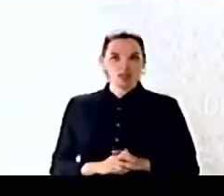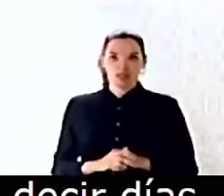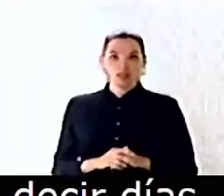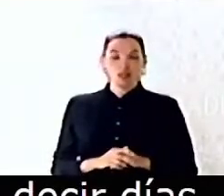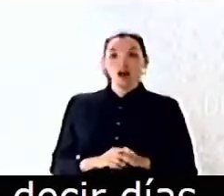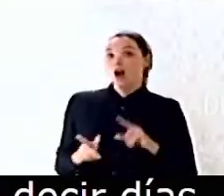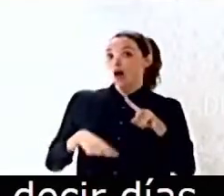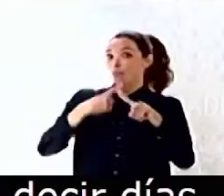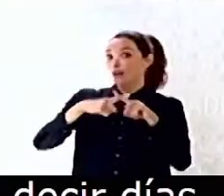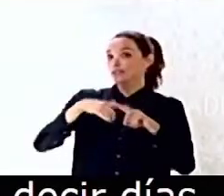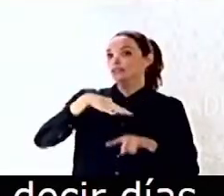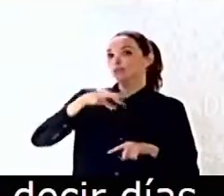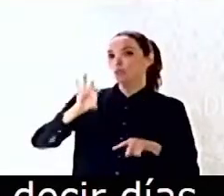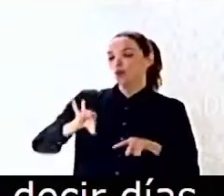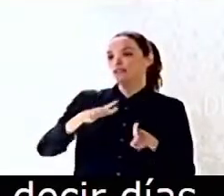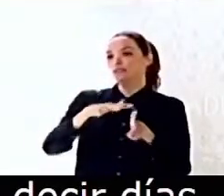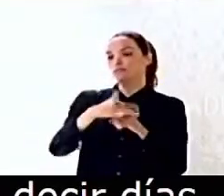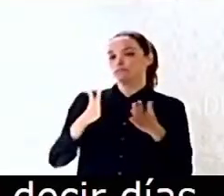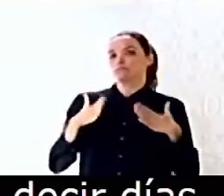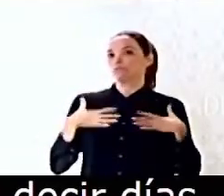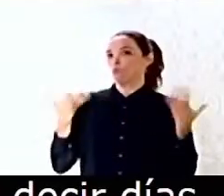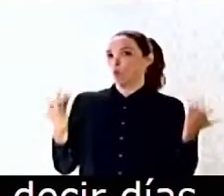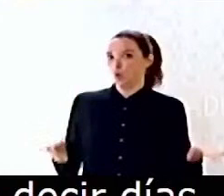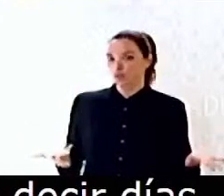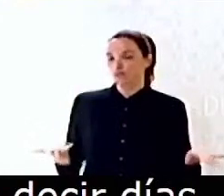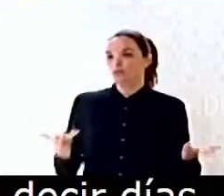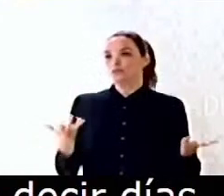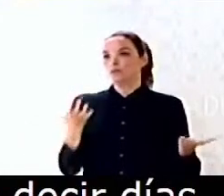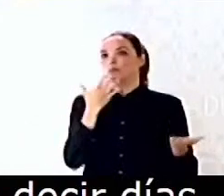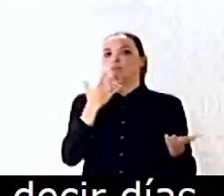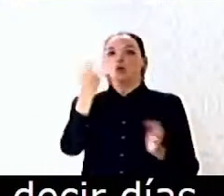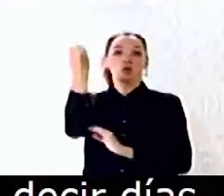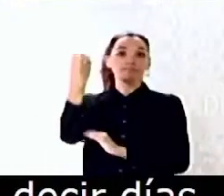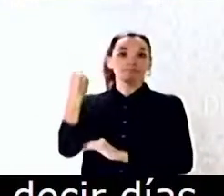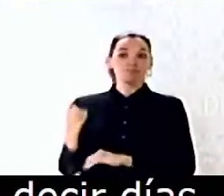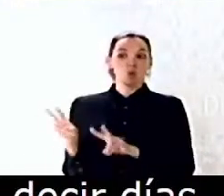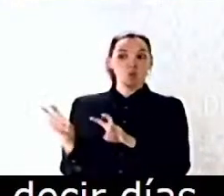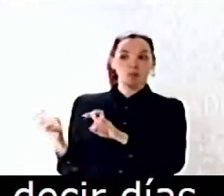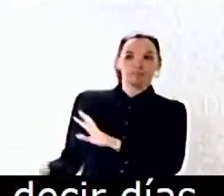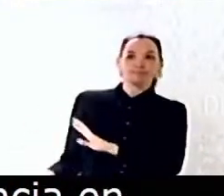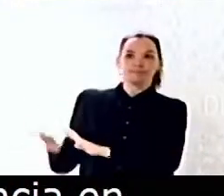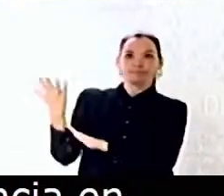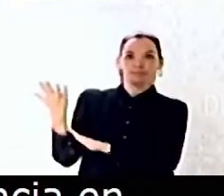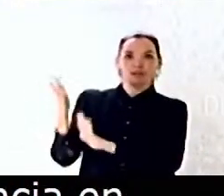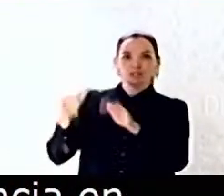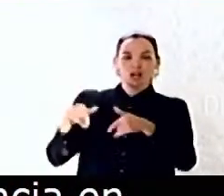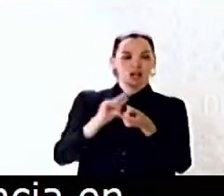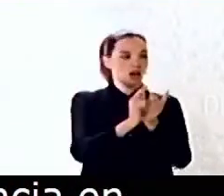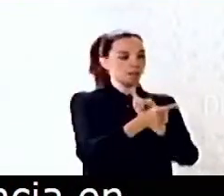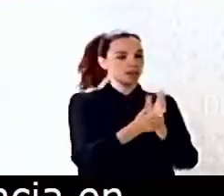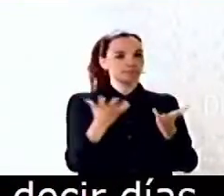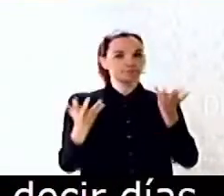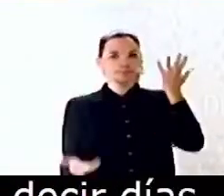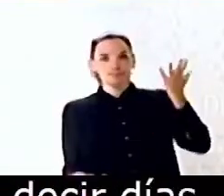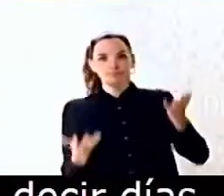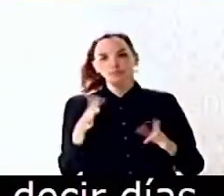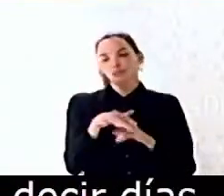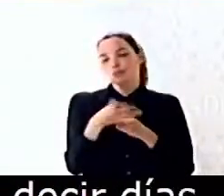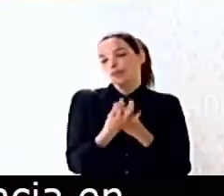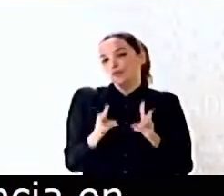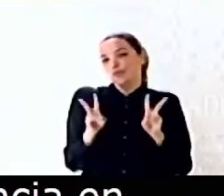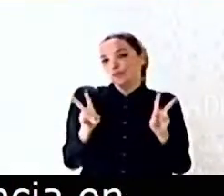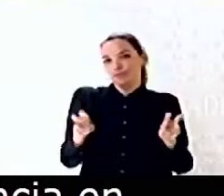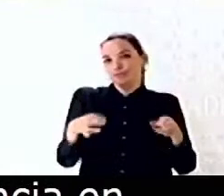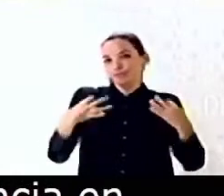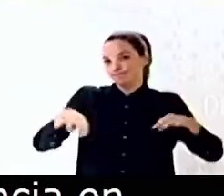Y además se puede dar una circunstancia, que entre en funcionamiento un nuevo semáforo, con lo cual los indicadores cambien y nos sitúen en una nueva normalidad con